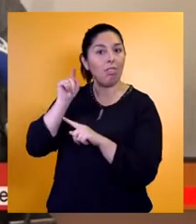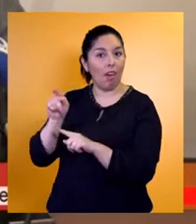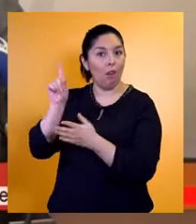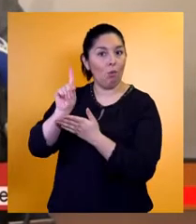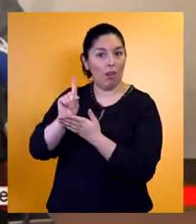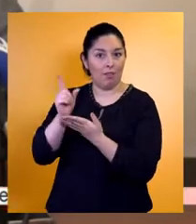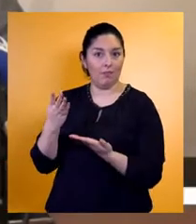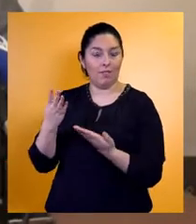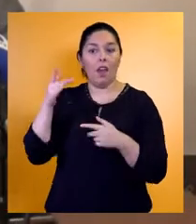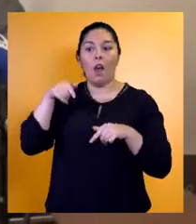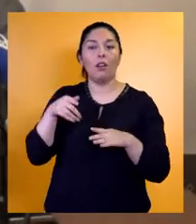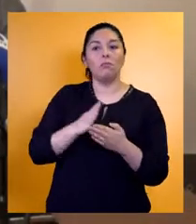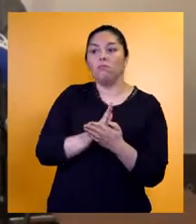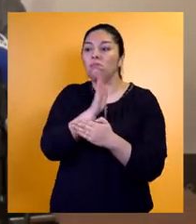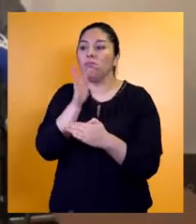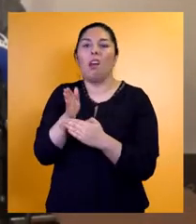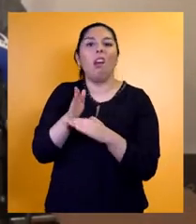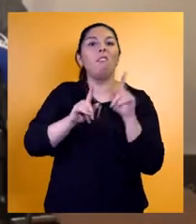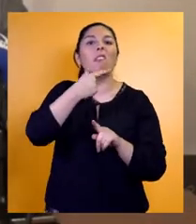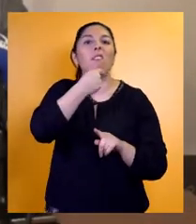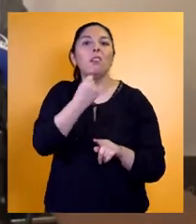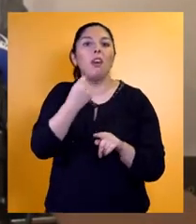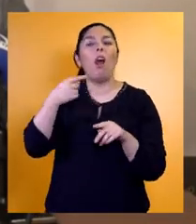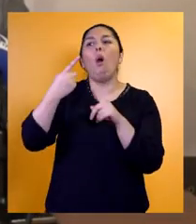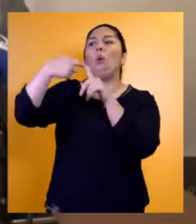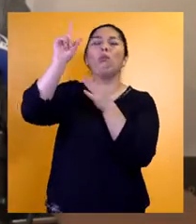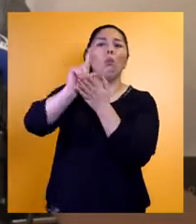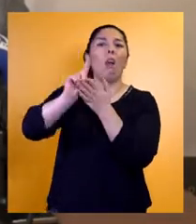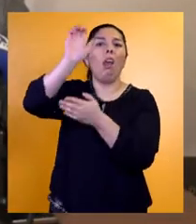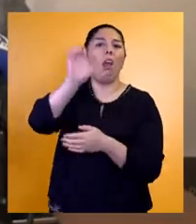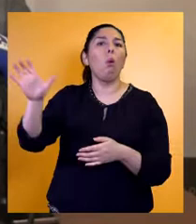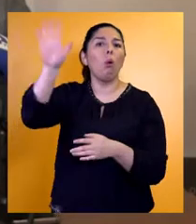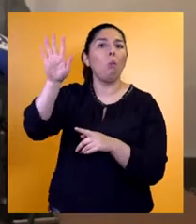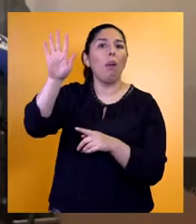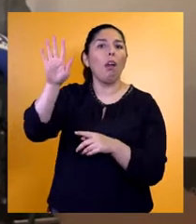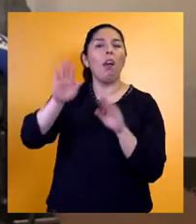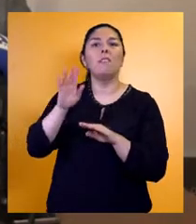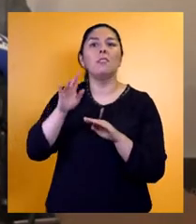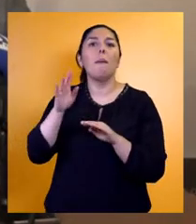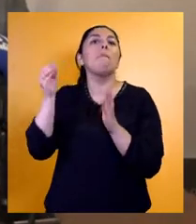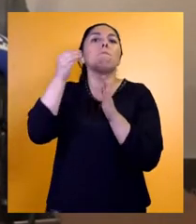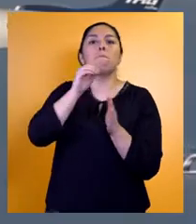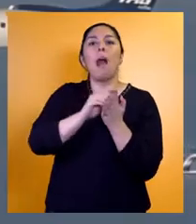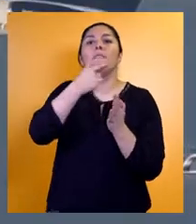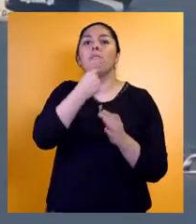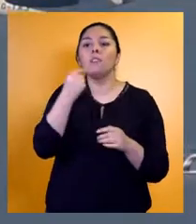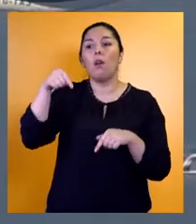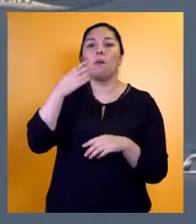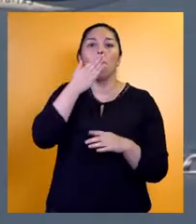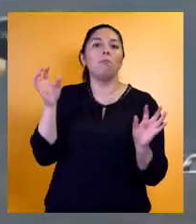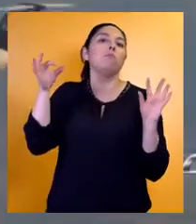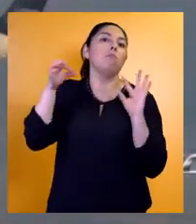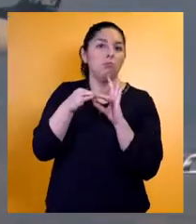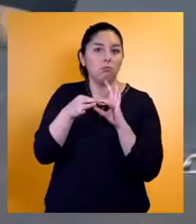nuestra exportación sale más simple llevarla a Europa, a China, a Asia, que poderla llevar hacia el lado argentino. La